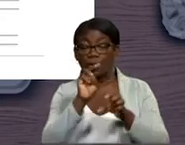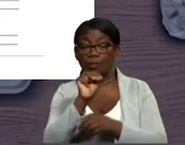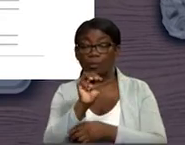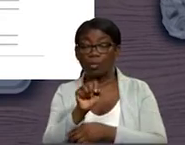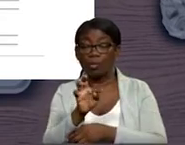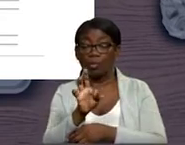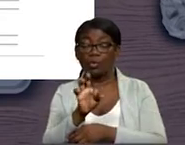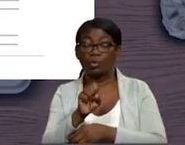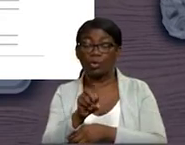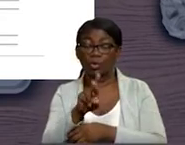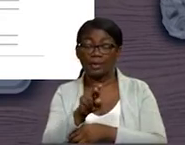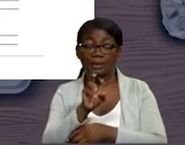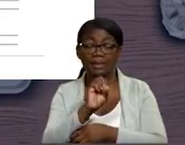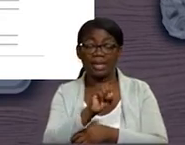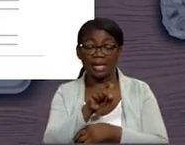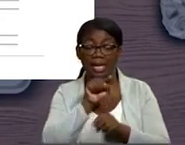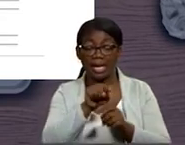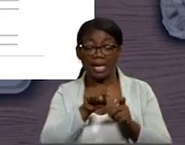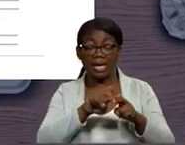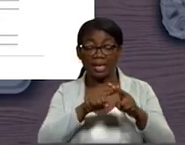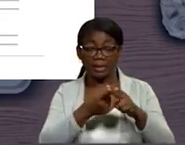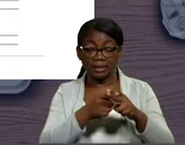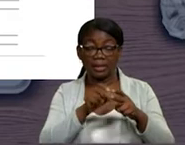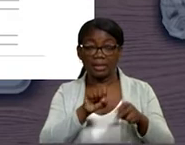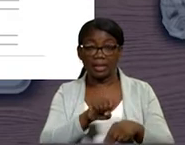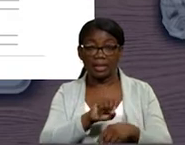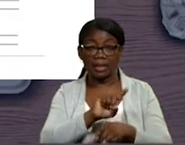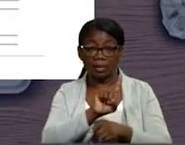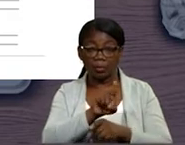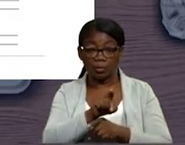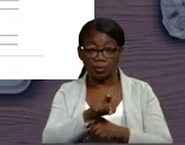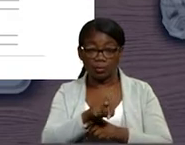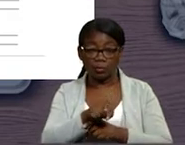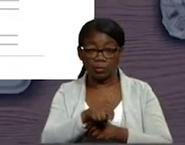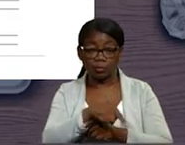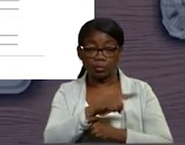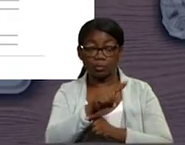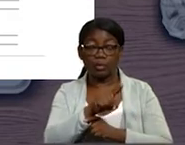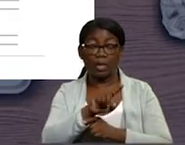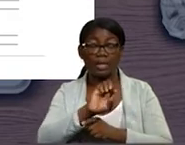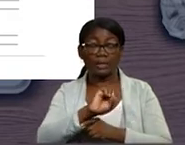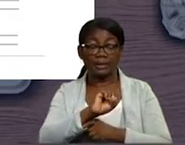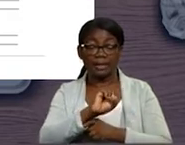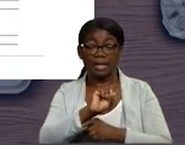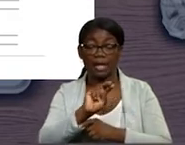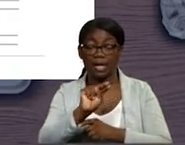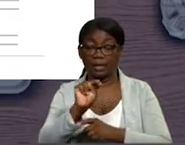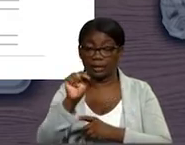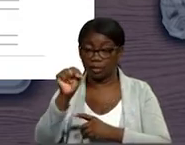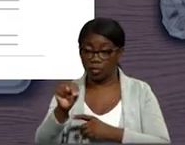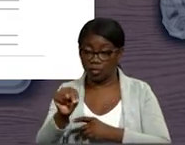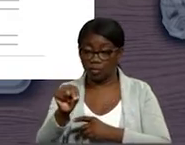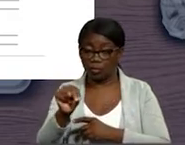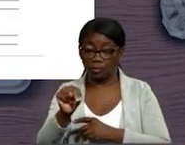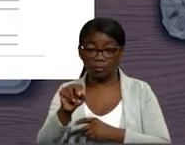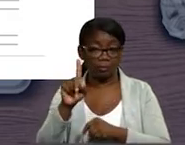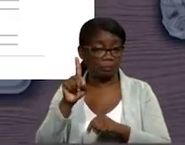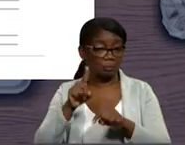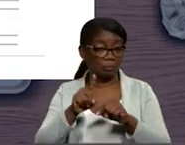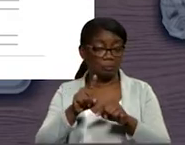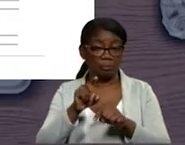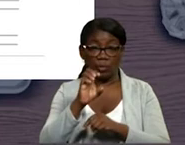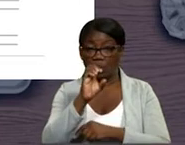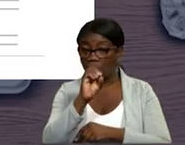ventilador enciende, pero las aspas del motor no giran, ¿qué sucede? Ustedes van a responder ahí en casa, van a analizarlo. Y